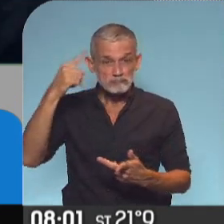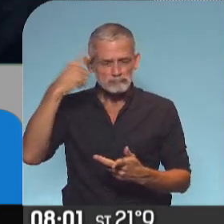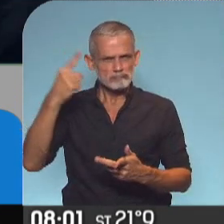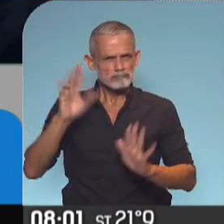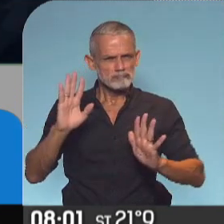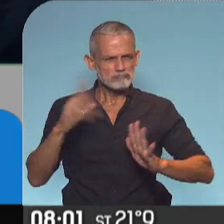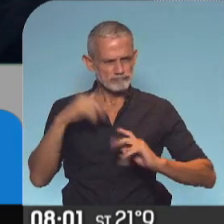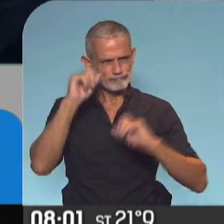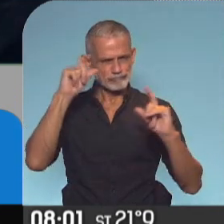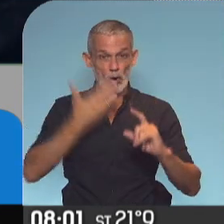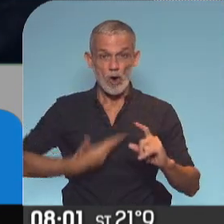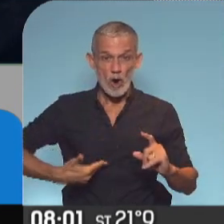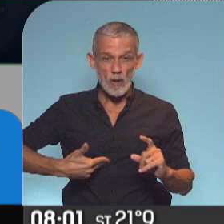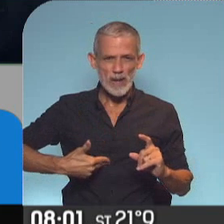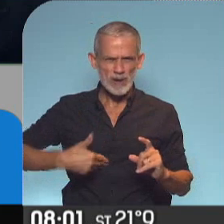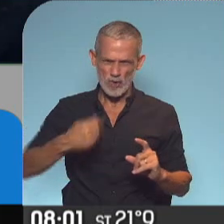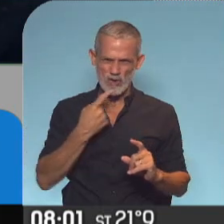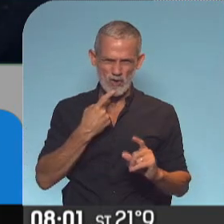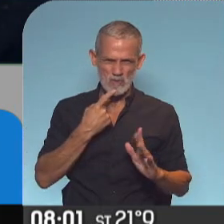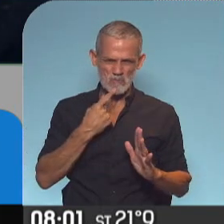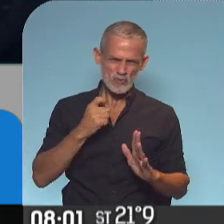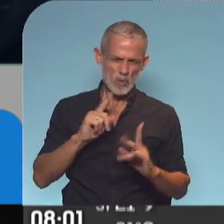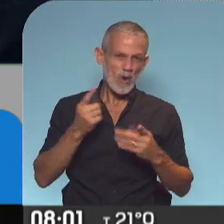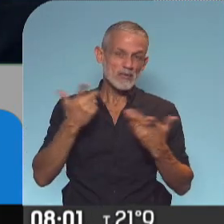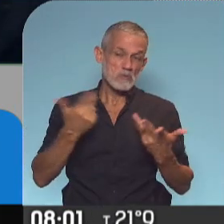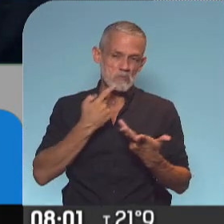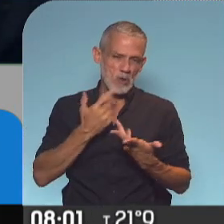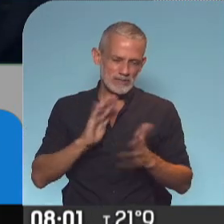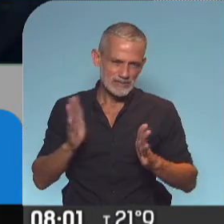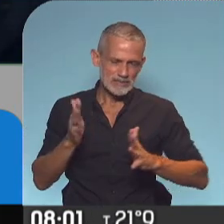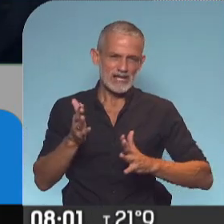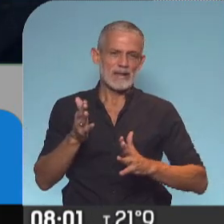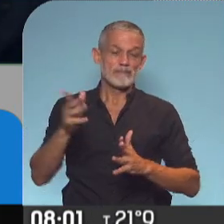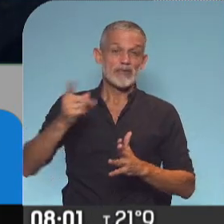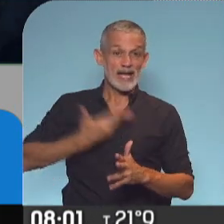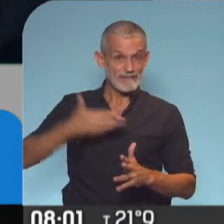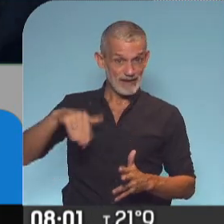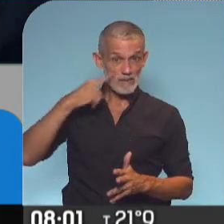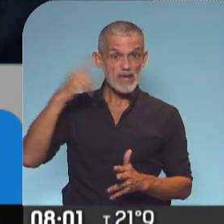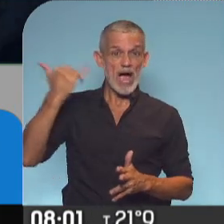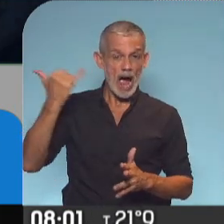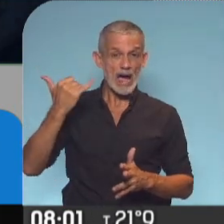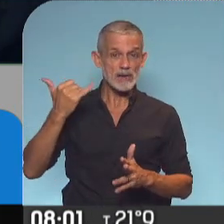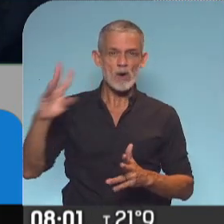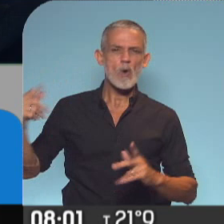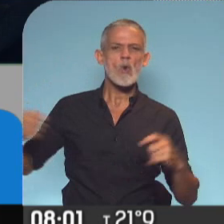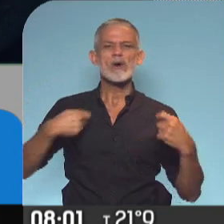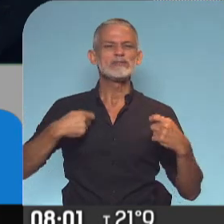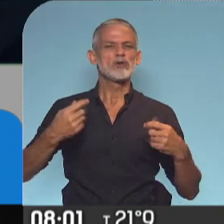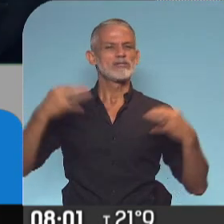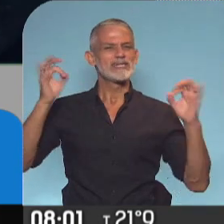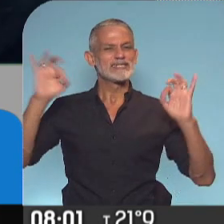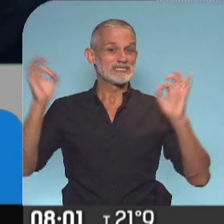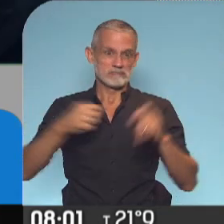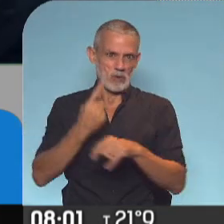atención que el gobierno no ha advertido, y es que si bien el fondo tiene las inmunidades que les contaba, hay